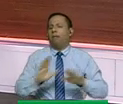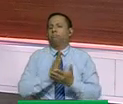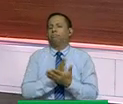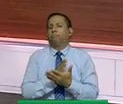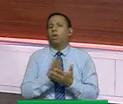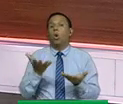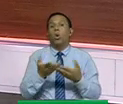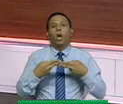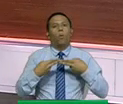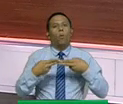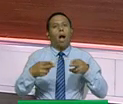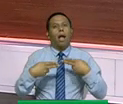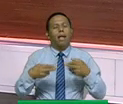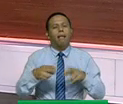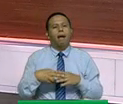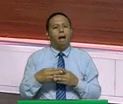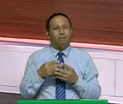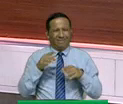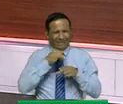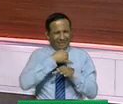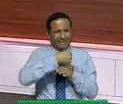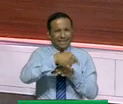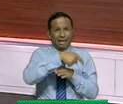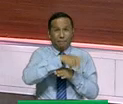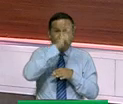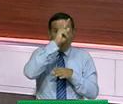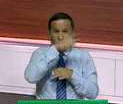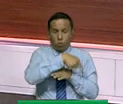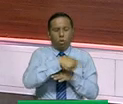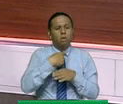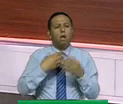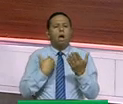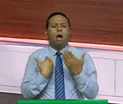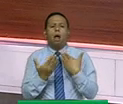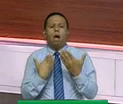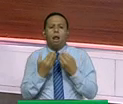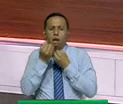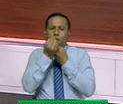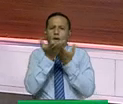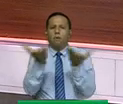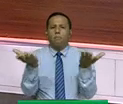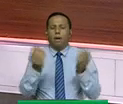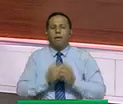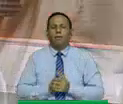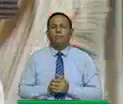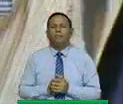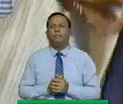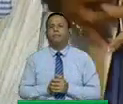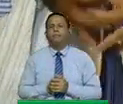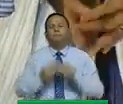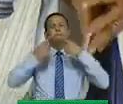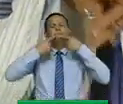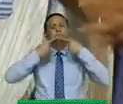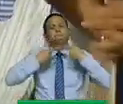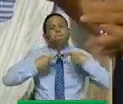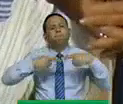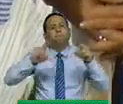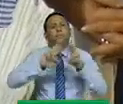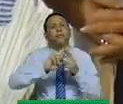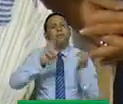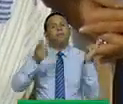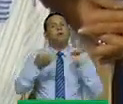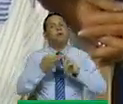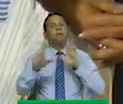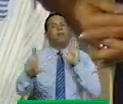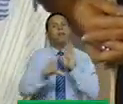entregó 277 viviendas de interés social. El decreto para las reformas al reglamento de la Ley